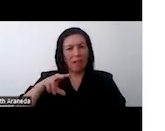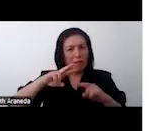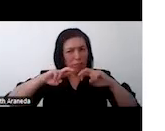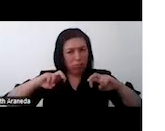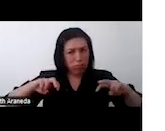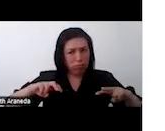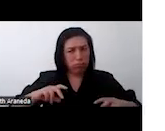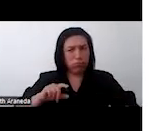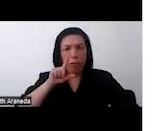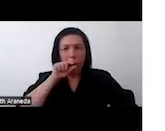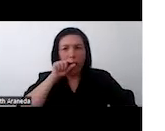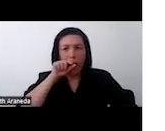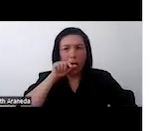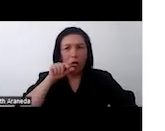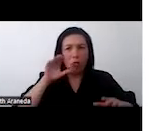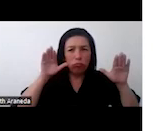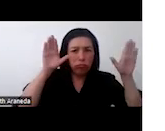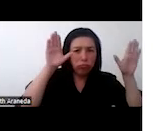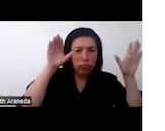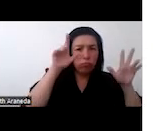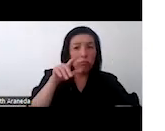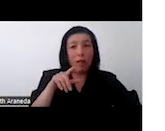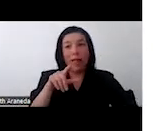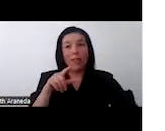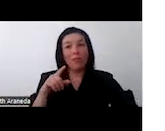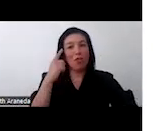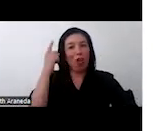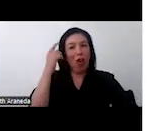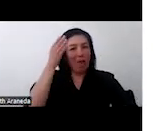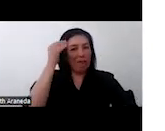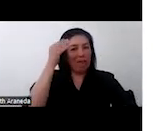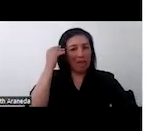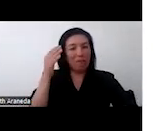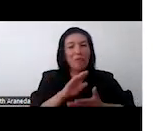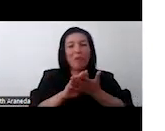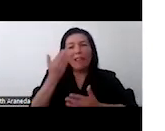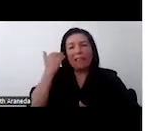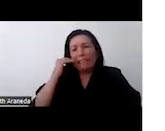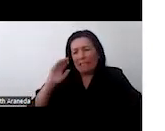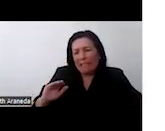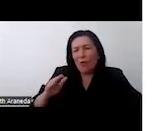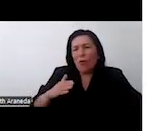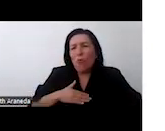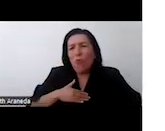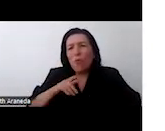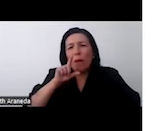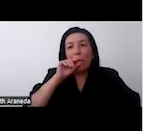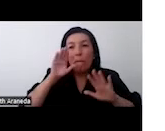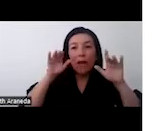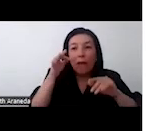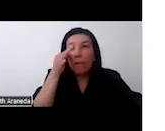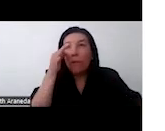bueno, él es ornitólogo de manera autodidacta, comenzó de niño por gusto a las aves, de